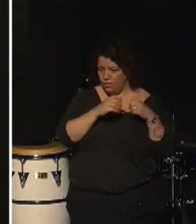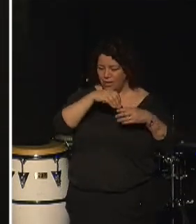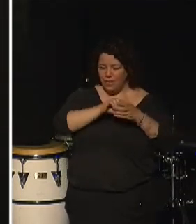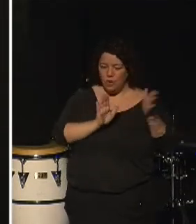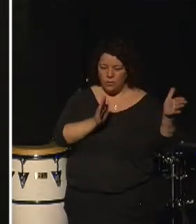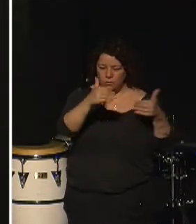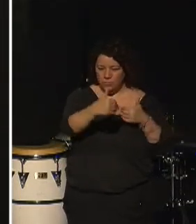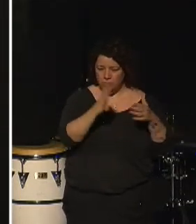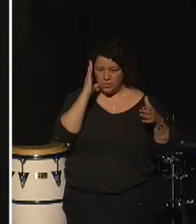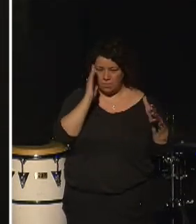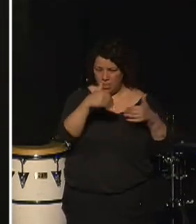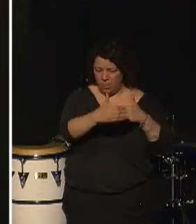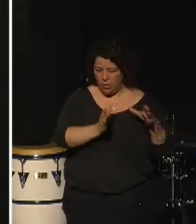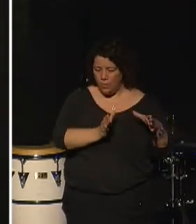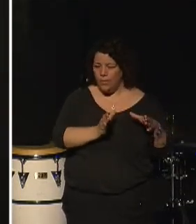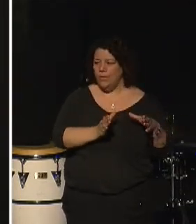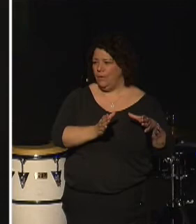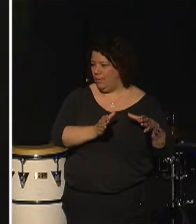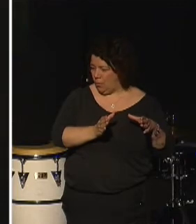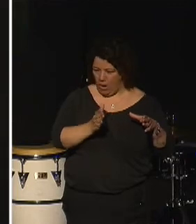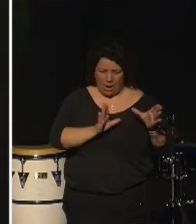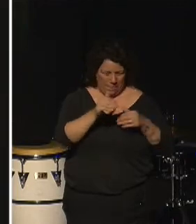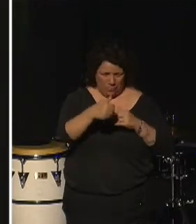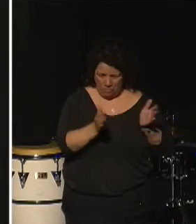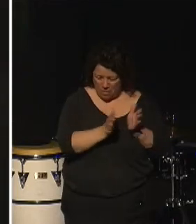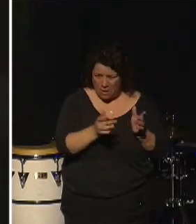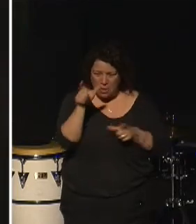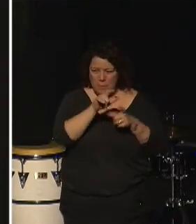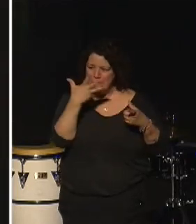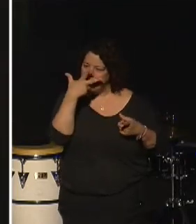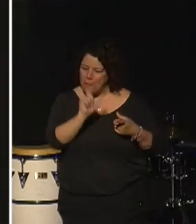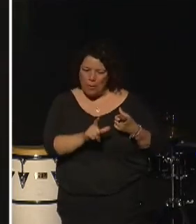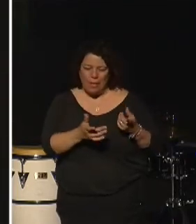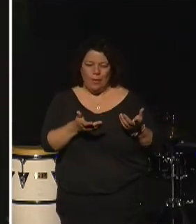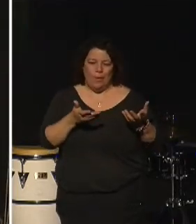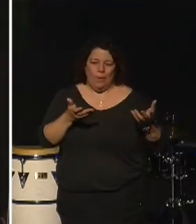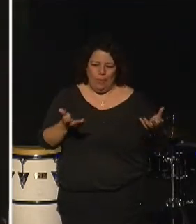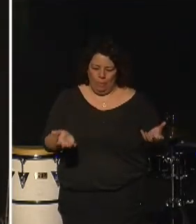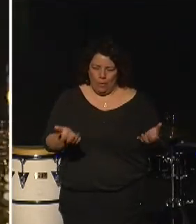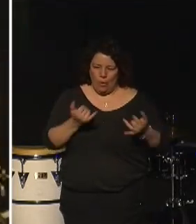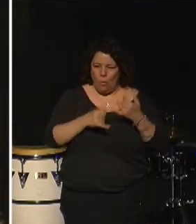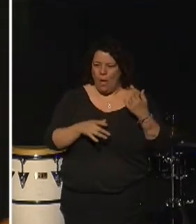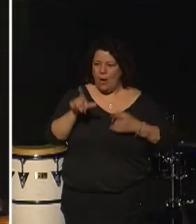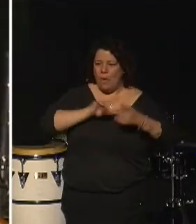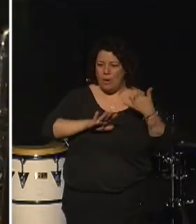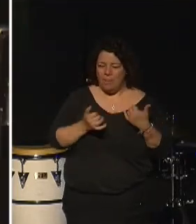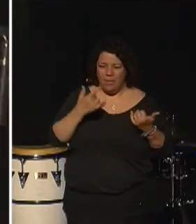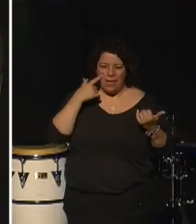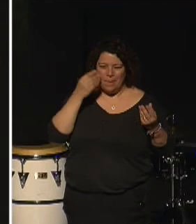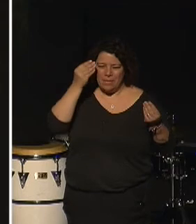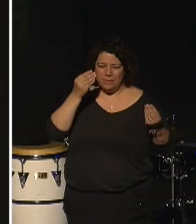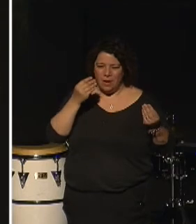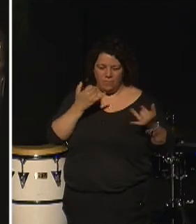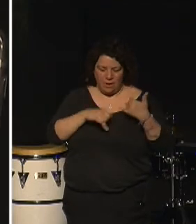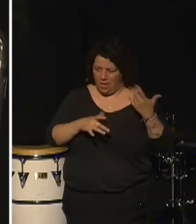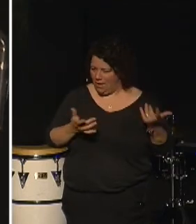camarotes. Claro, pocos metros cuadrados, con personas que no conoces, pero aún así el drama no era nada al lado del hecho de que no